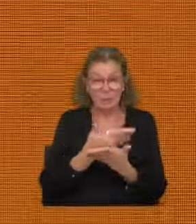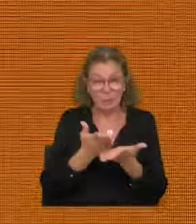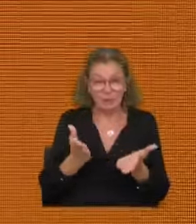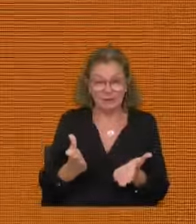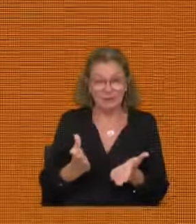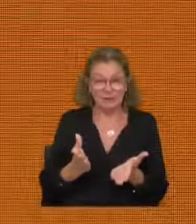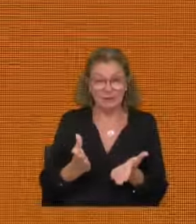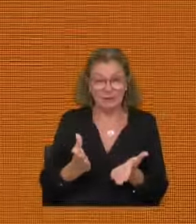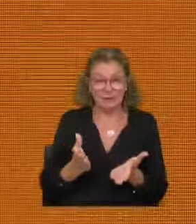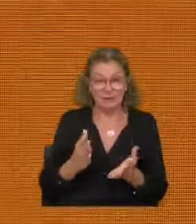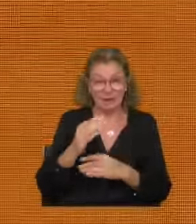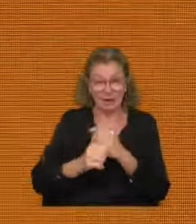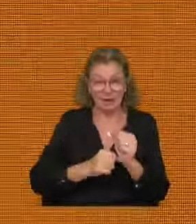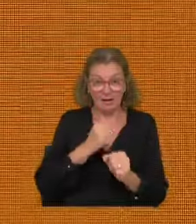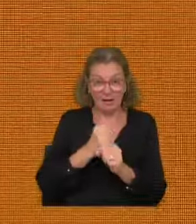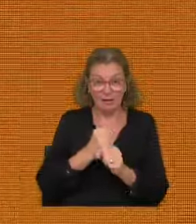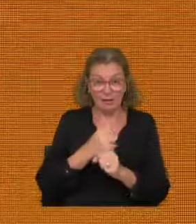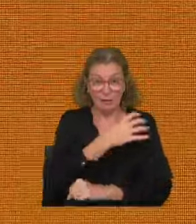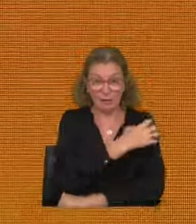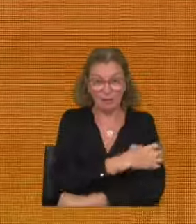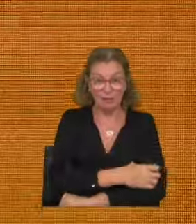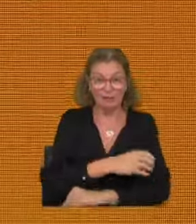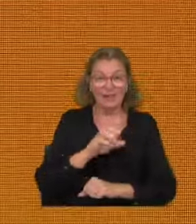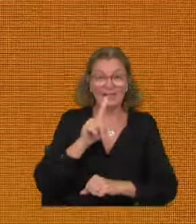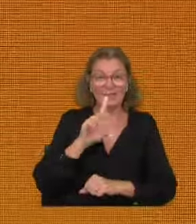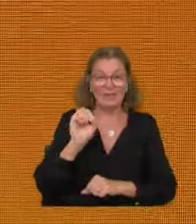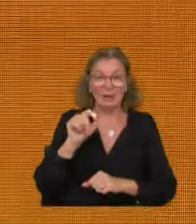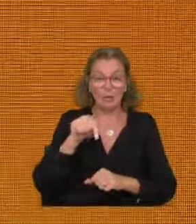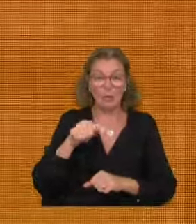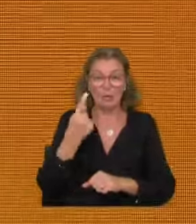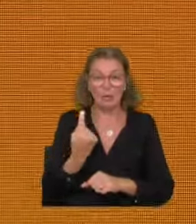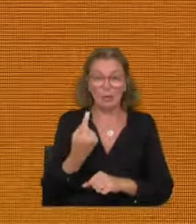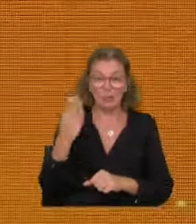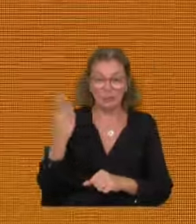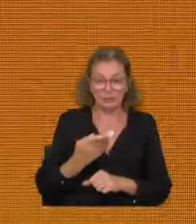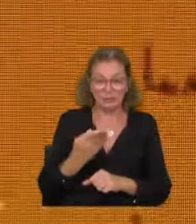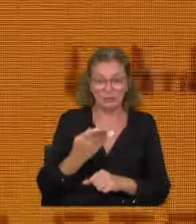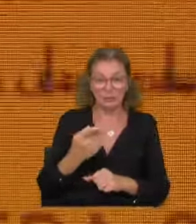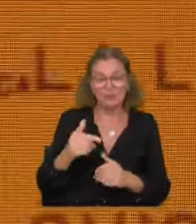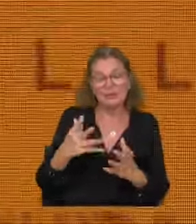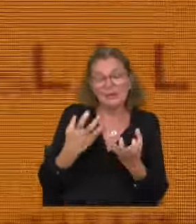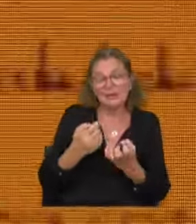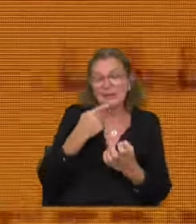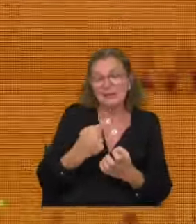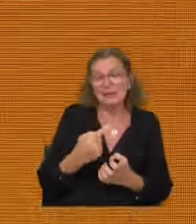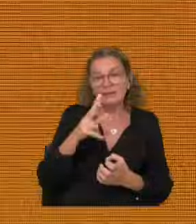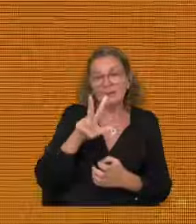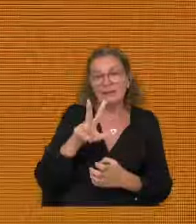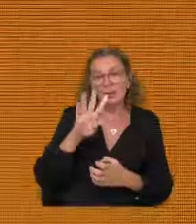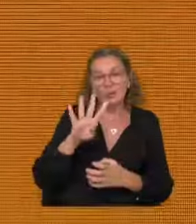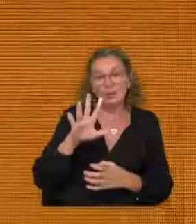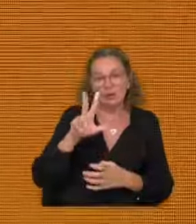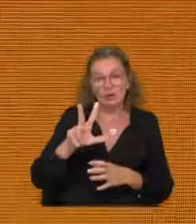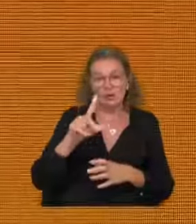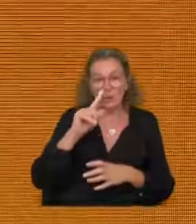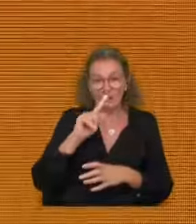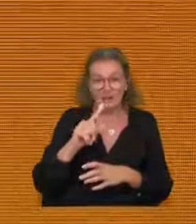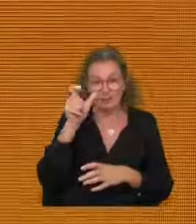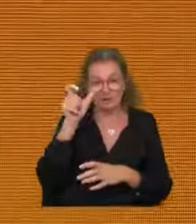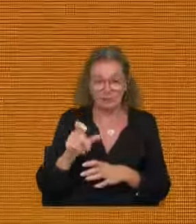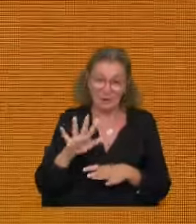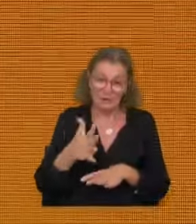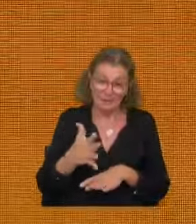términos anuales la pobreza fue de 10,1 esto abarca a 348,000 personas